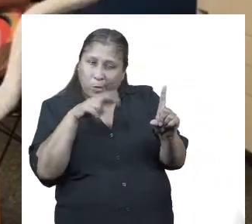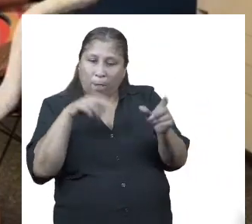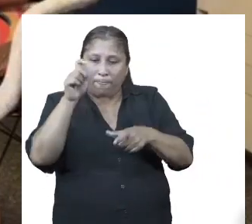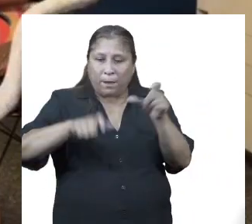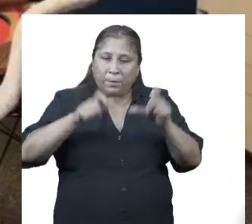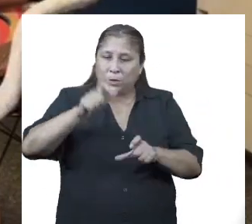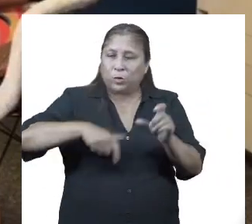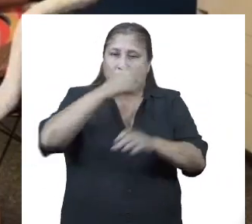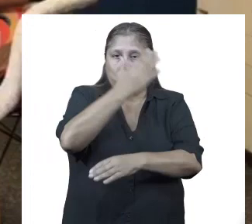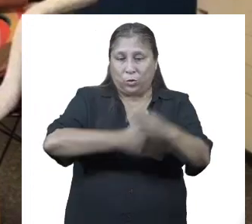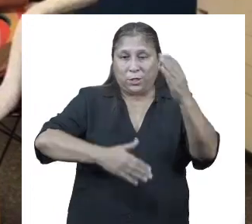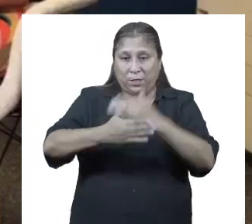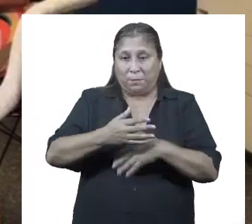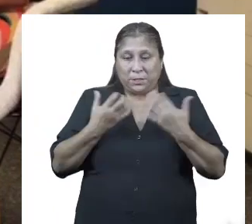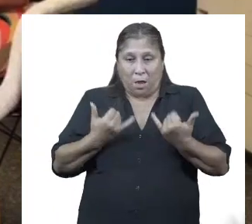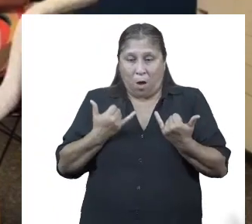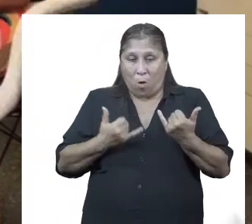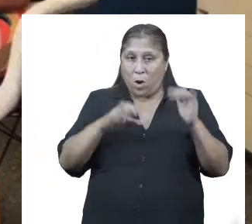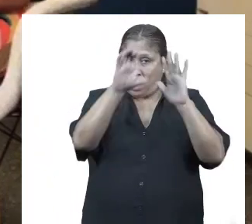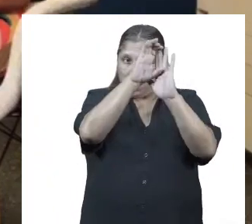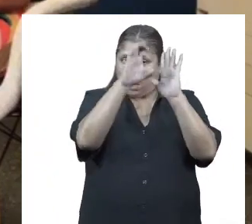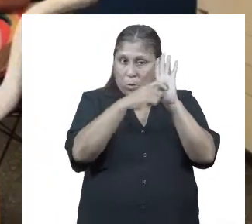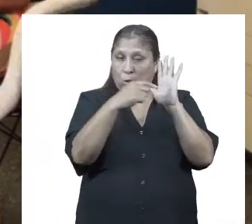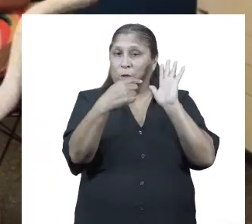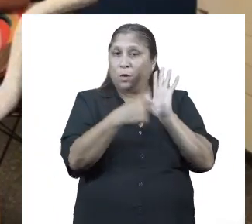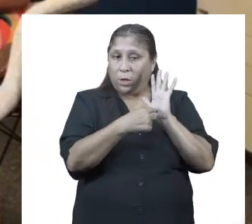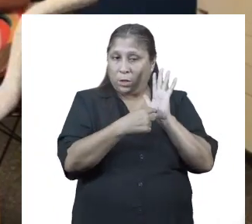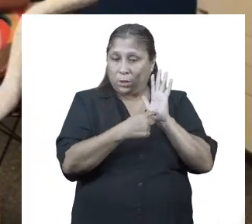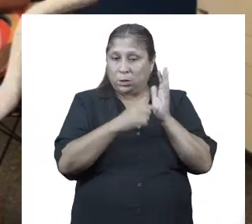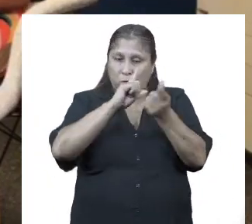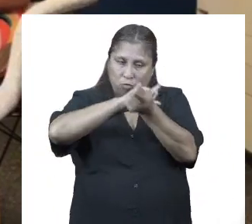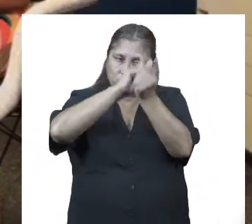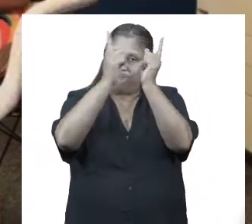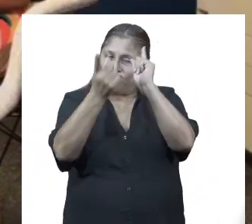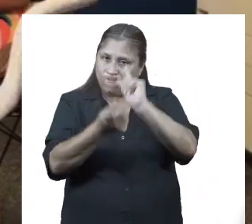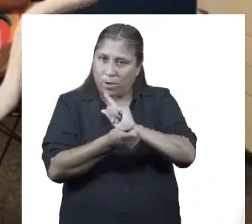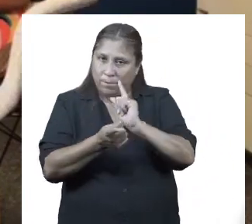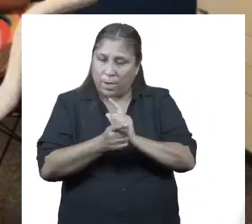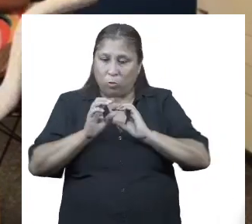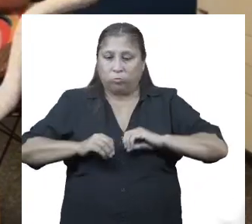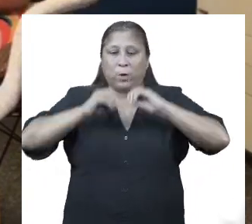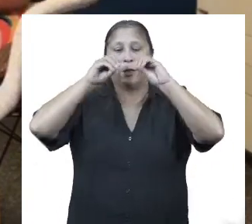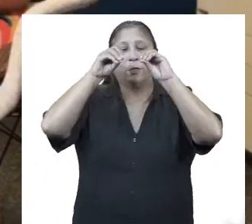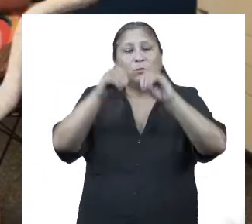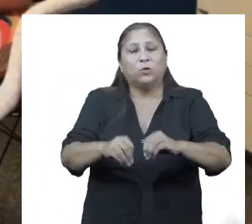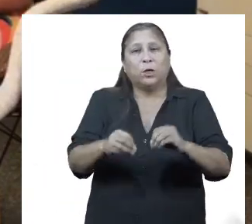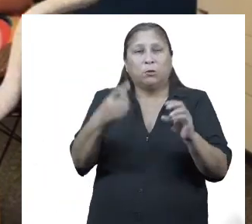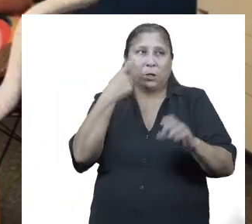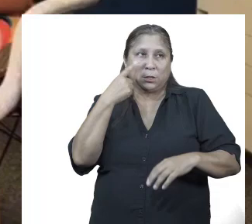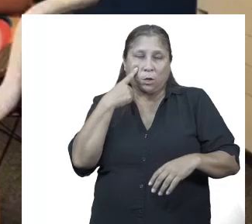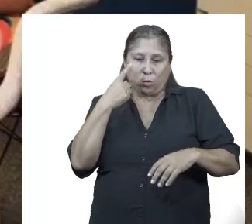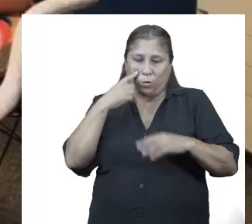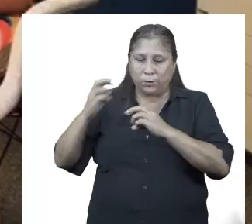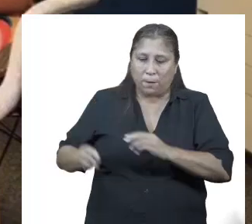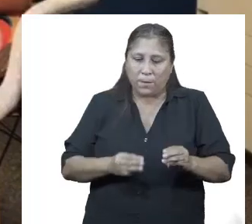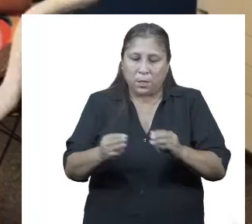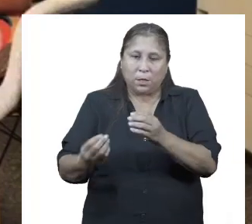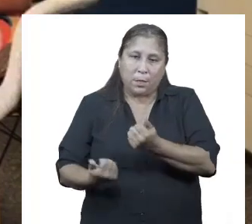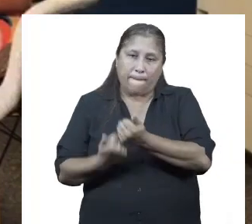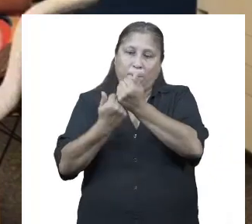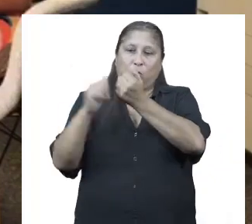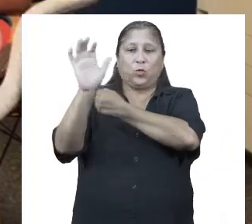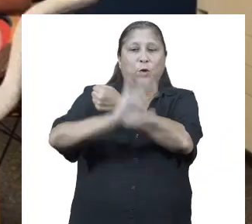con discapacidad, recientemente el Código Civil ha sido modificado para establecer lo que se conoce como mecanismos de apoyo